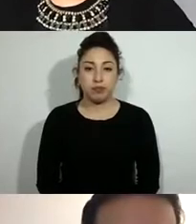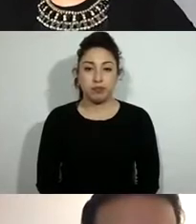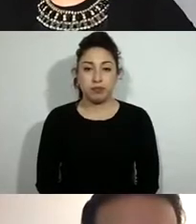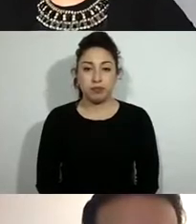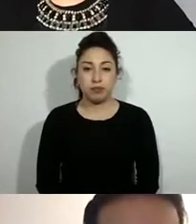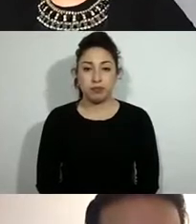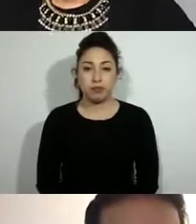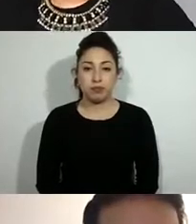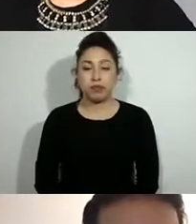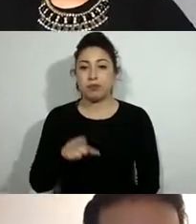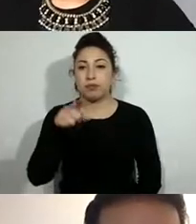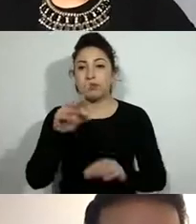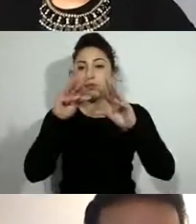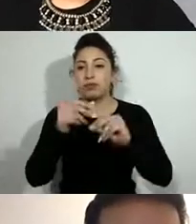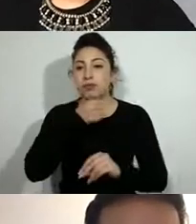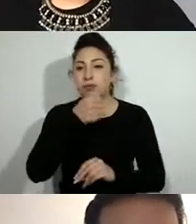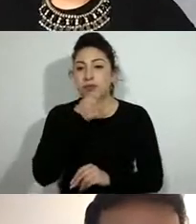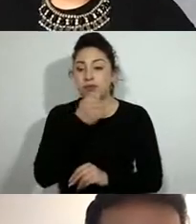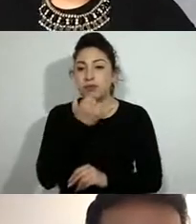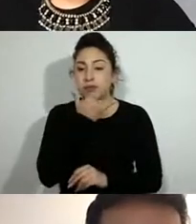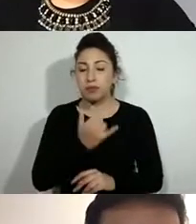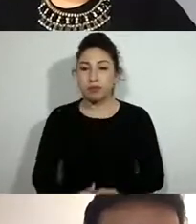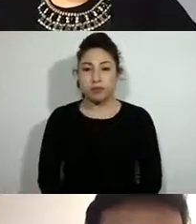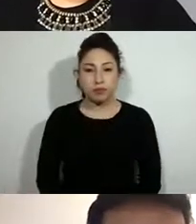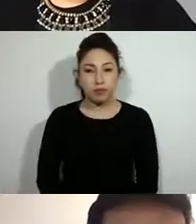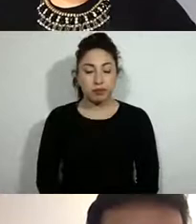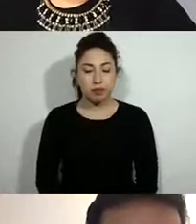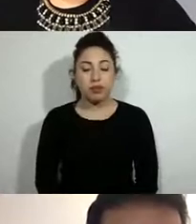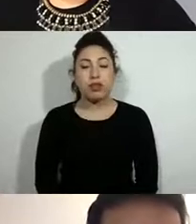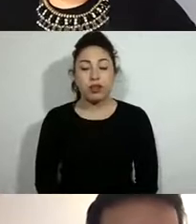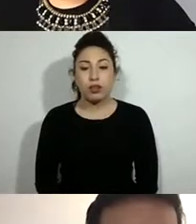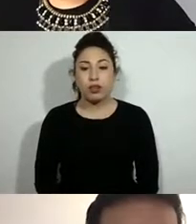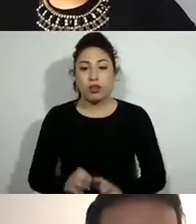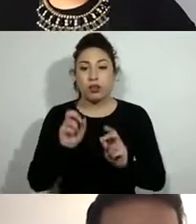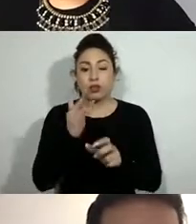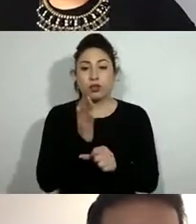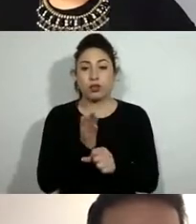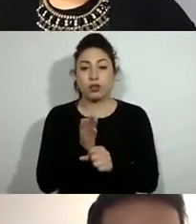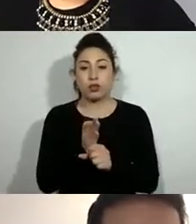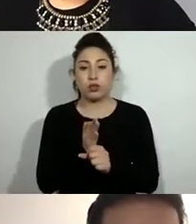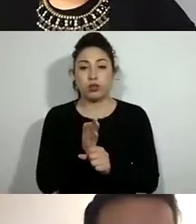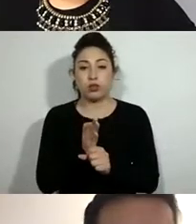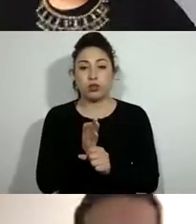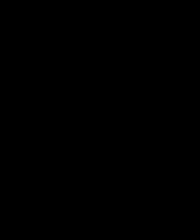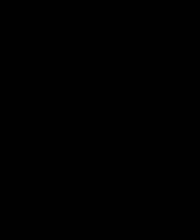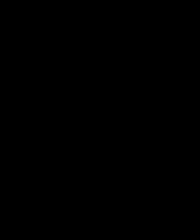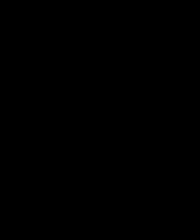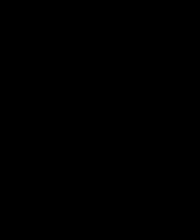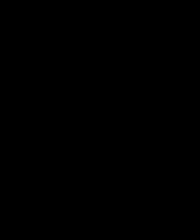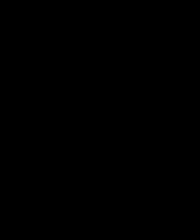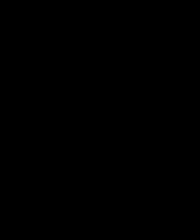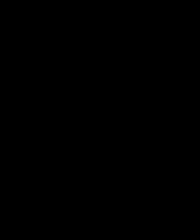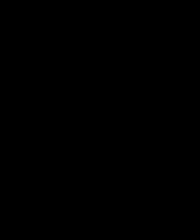Tu micrófono, presidenta. En este momento les voy a proyectar a ustedes